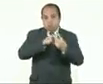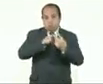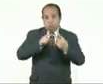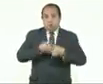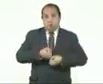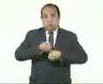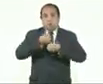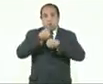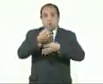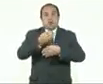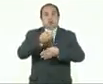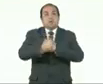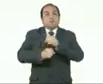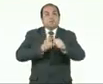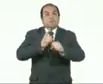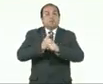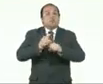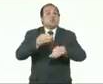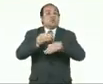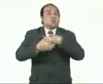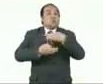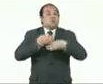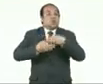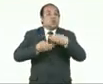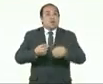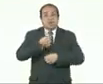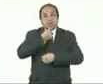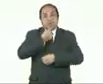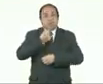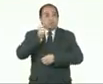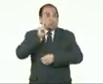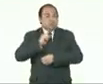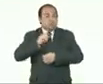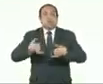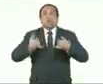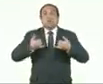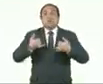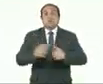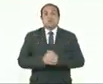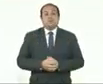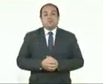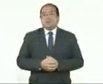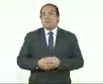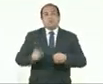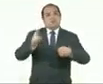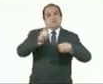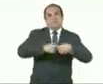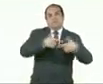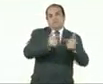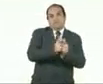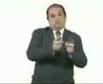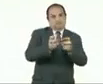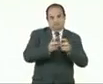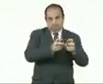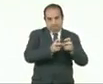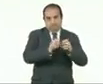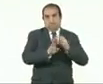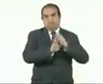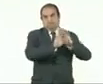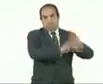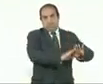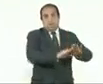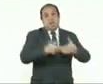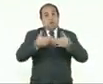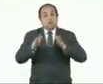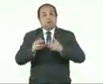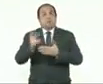las oportunidades a nuestros niños, niñas, jóvenes, para que no se acerquen a los grupos delictivos. Y por eso abrimos el